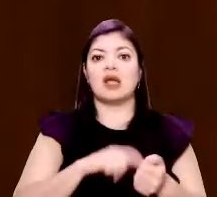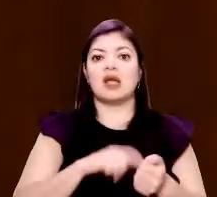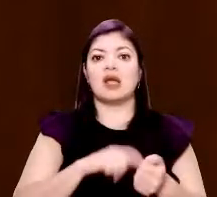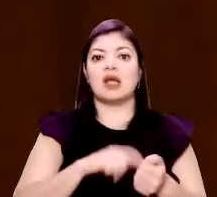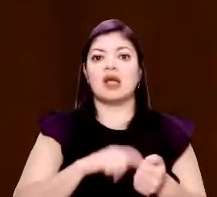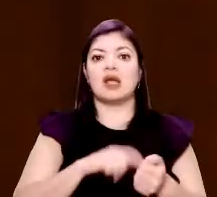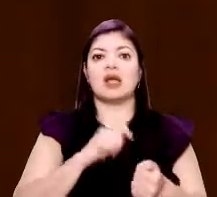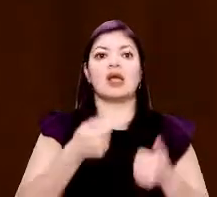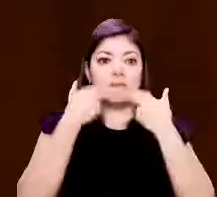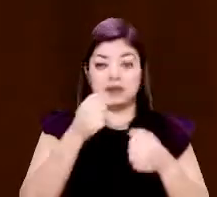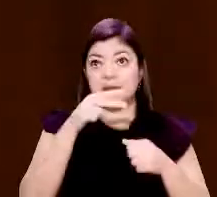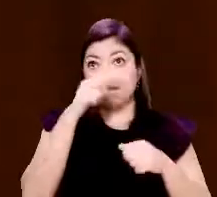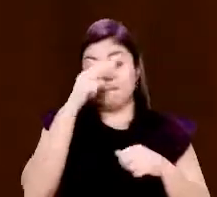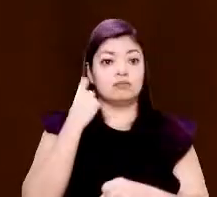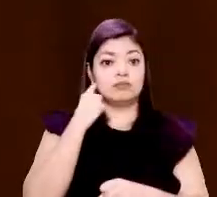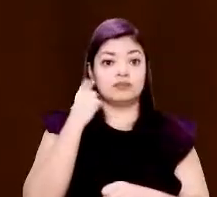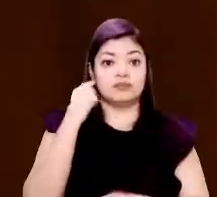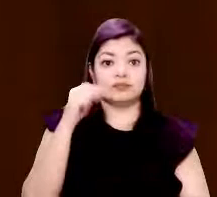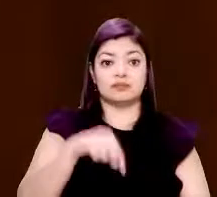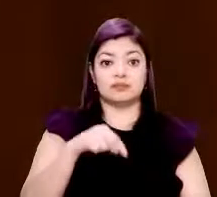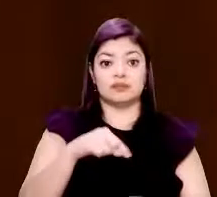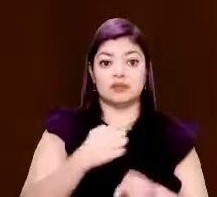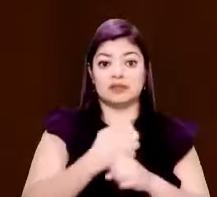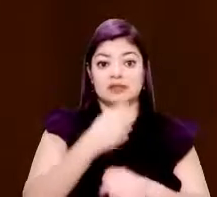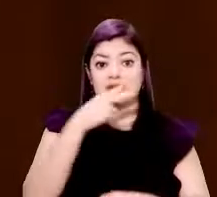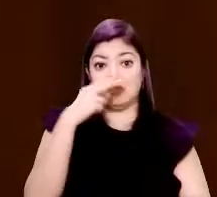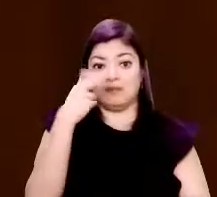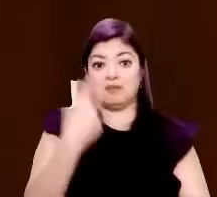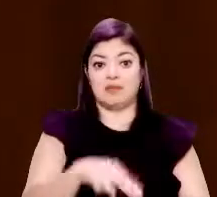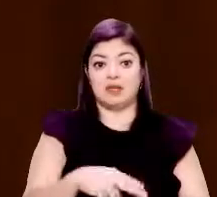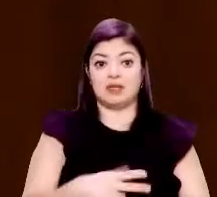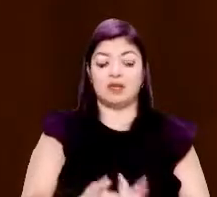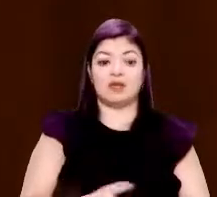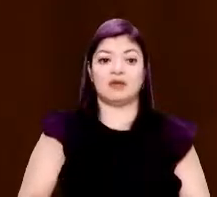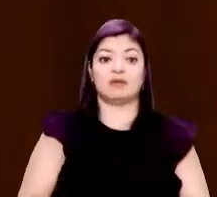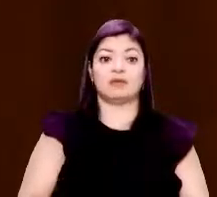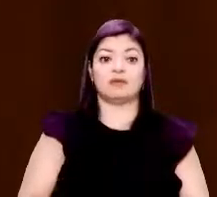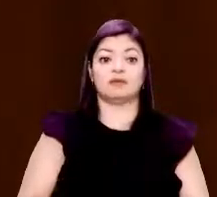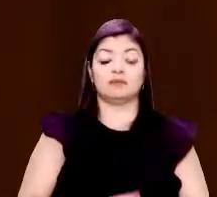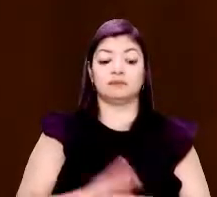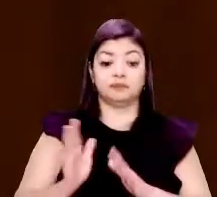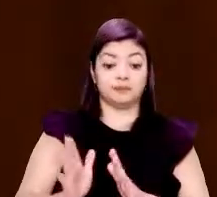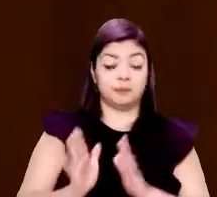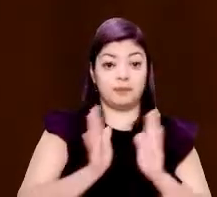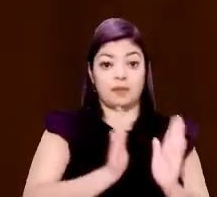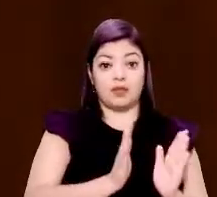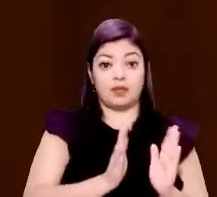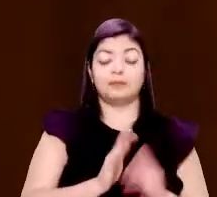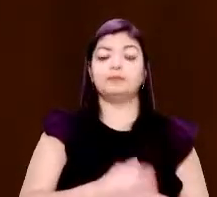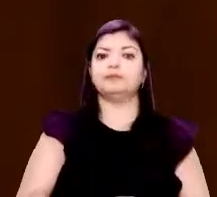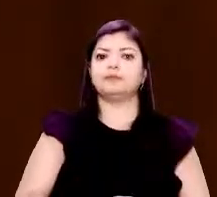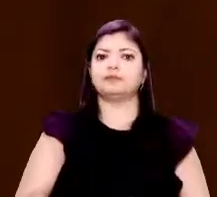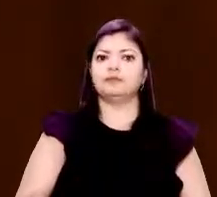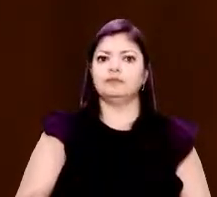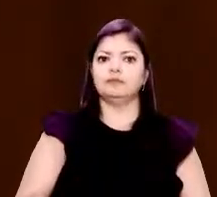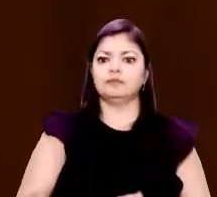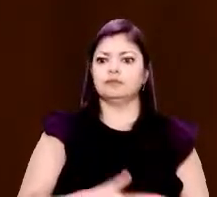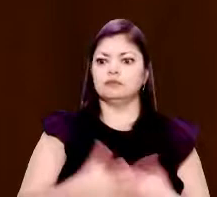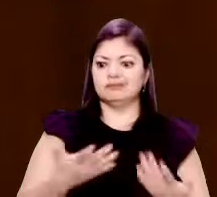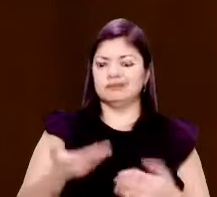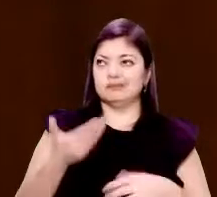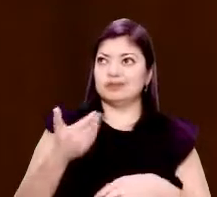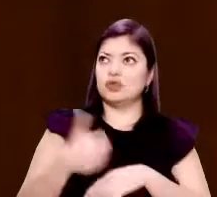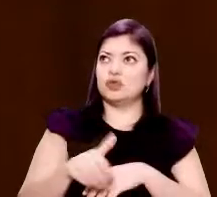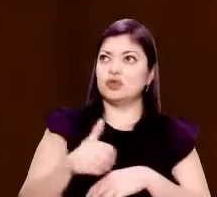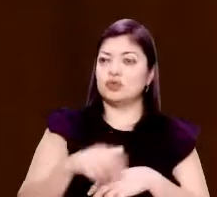haciendo para prevenir el suicidio en el Estado de México? Por otro lado, la dura realidad de las cifras nos dice